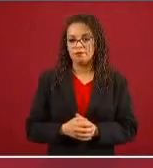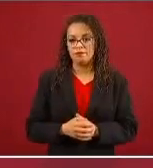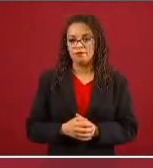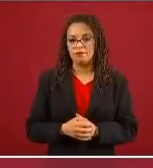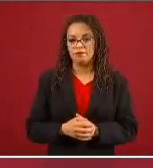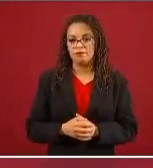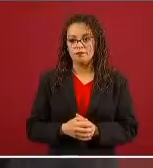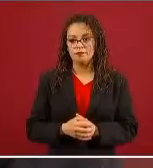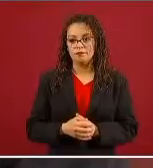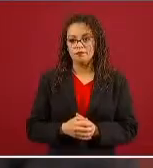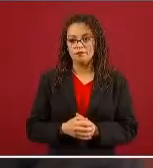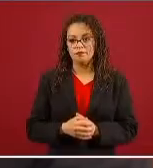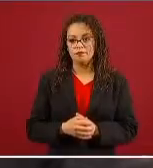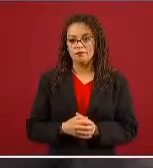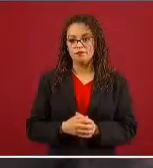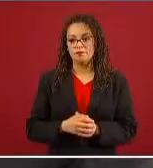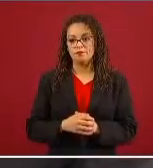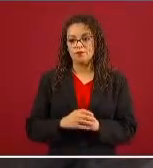todos.